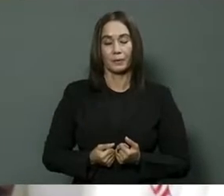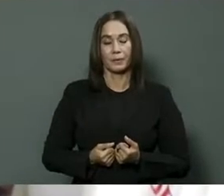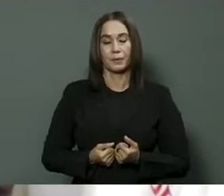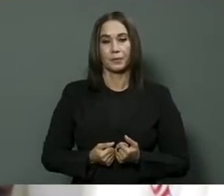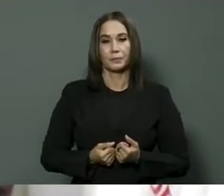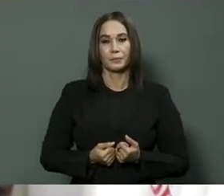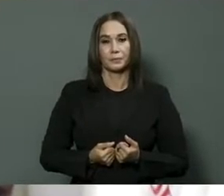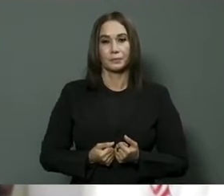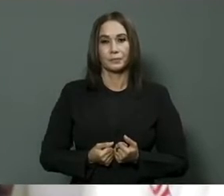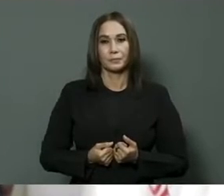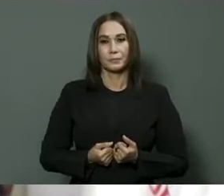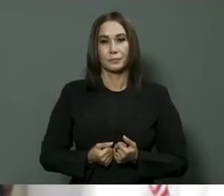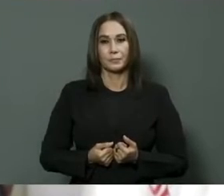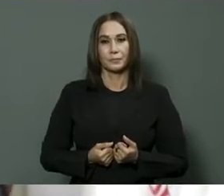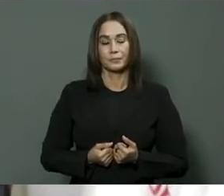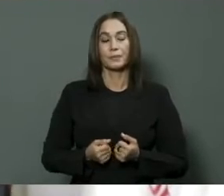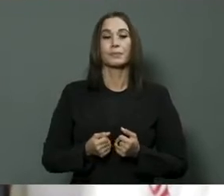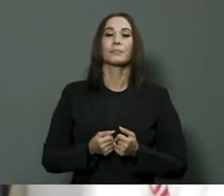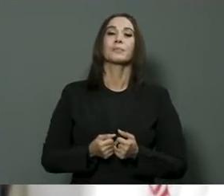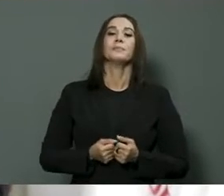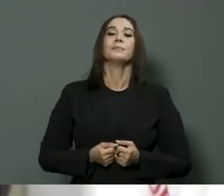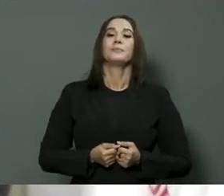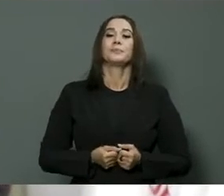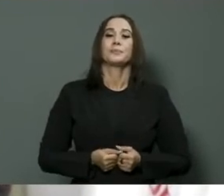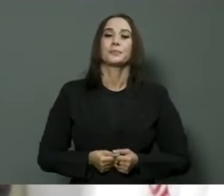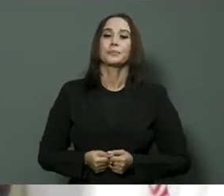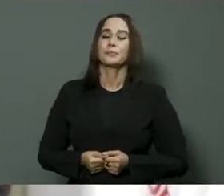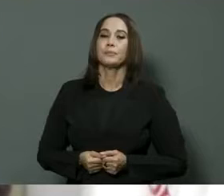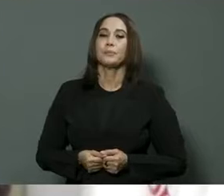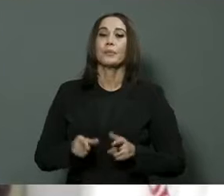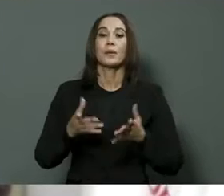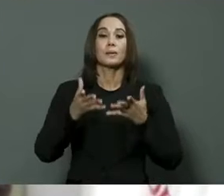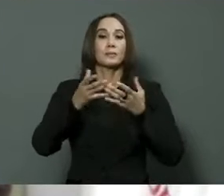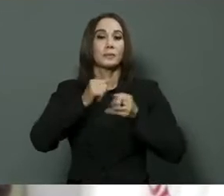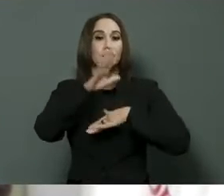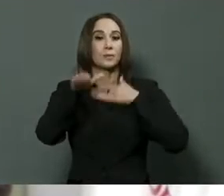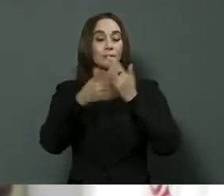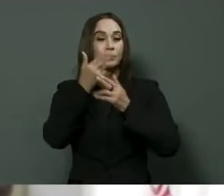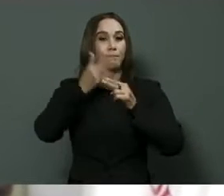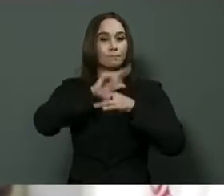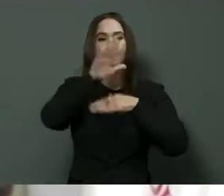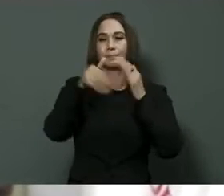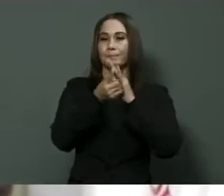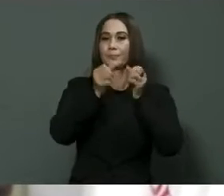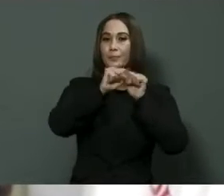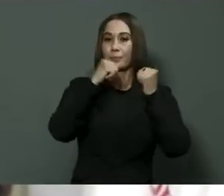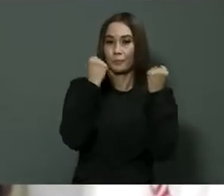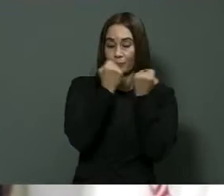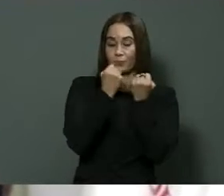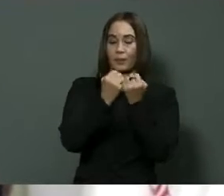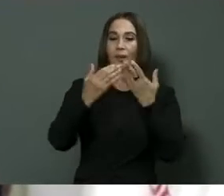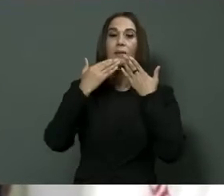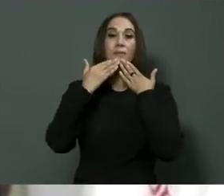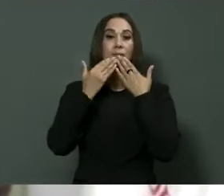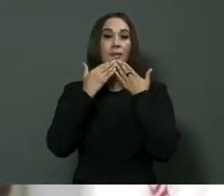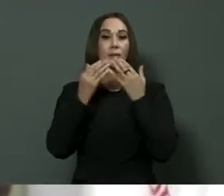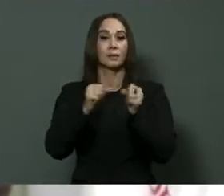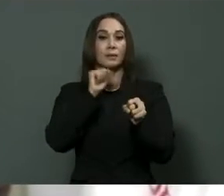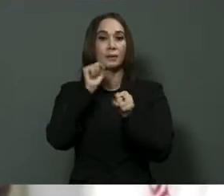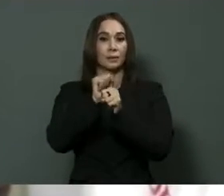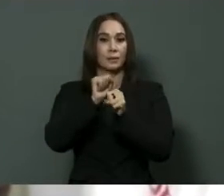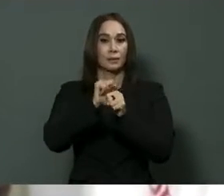Deseamos, en nombre de toda una sociedad, agradecer las